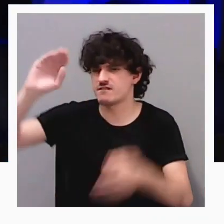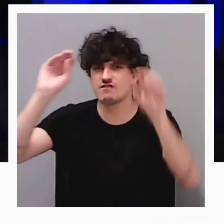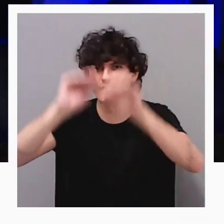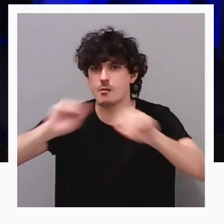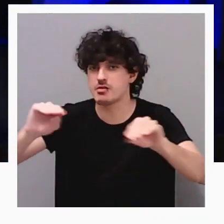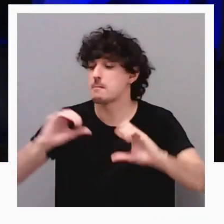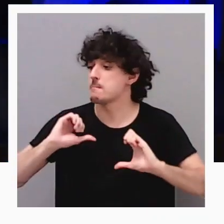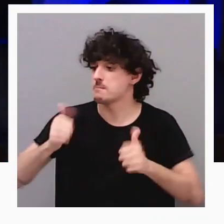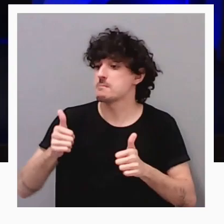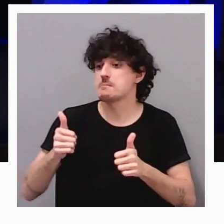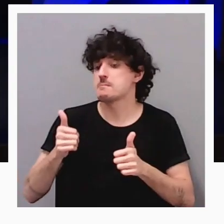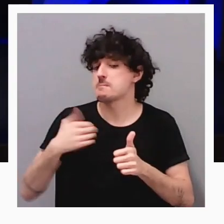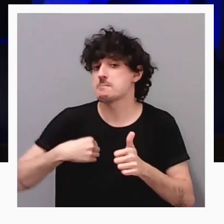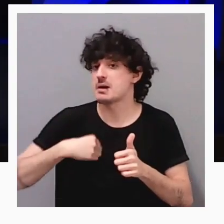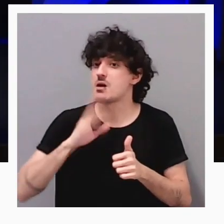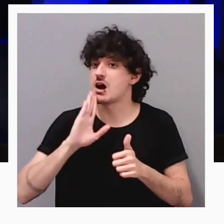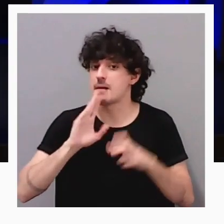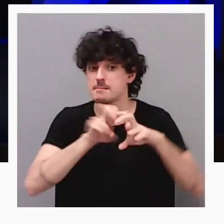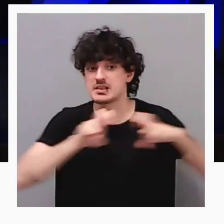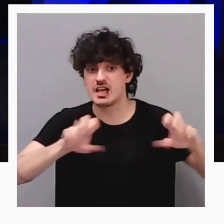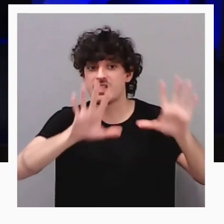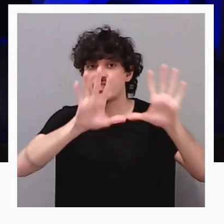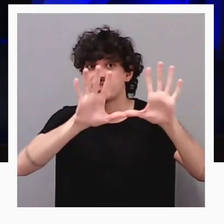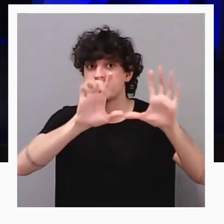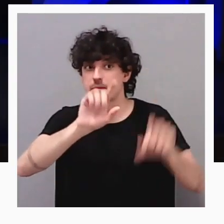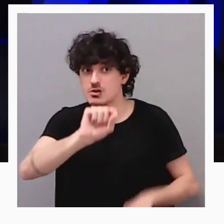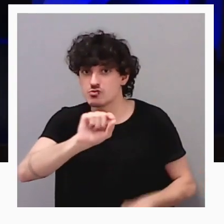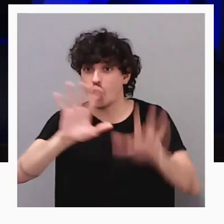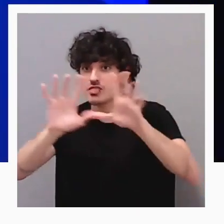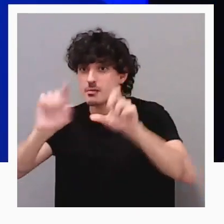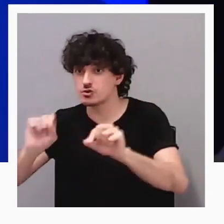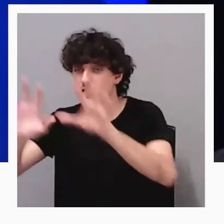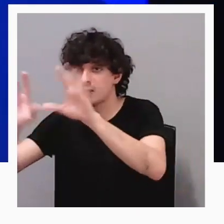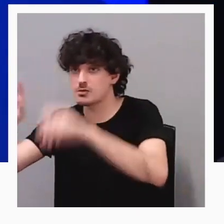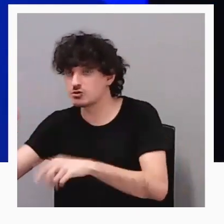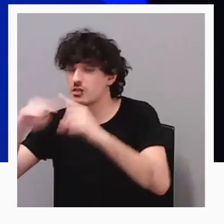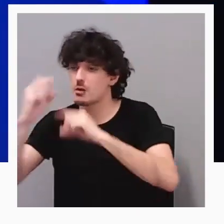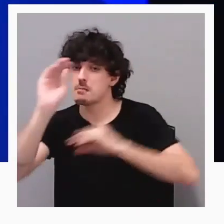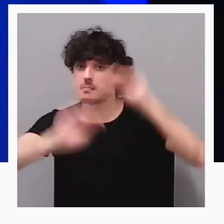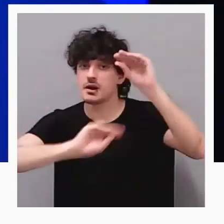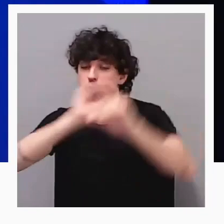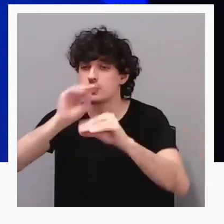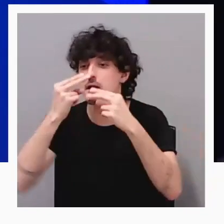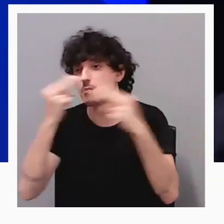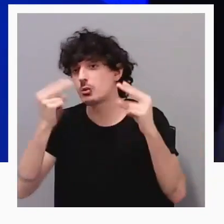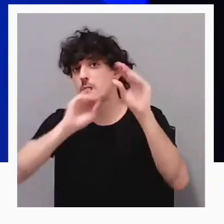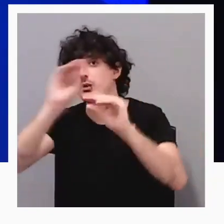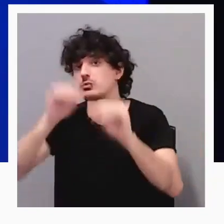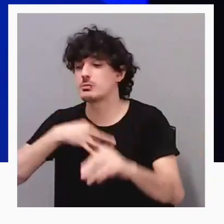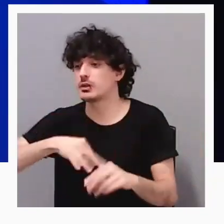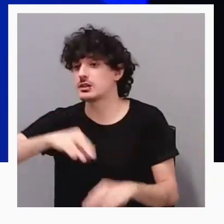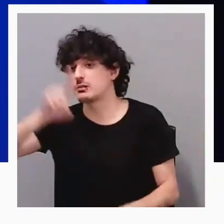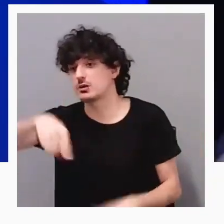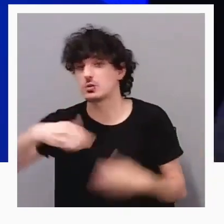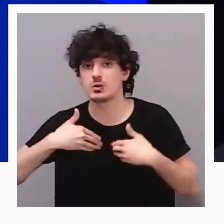las otras mesas redondas, 10 minutos para cada uno de ellos y después algunas preguntas y la intervención del público. O sea que, sin más, cuando